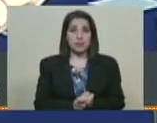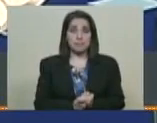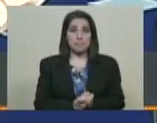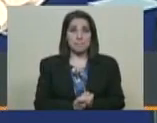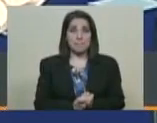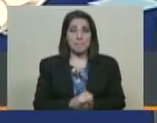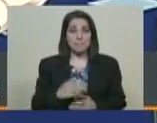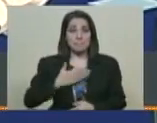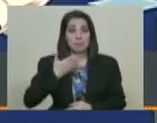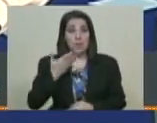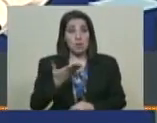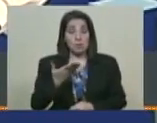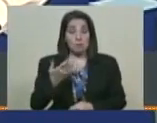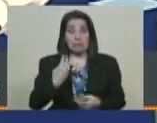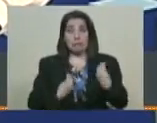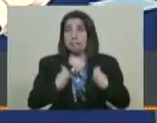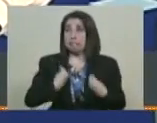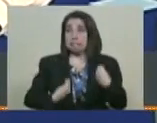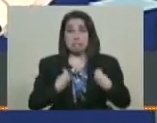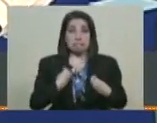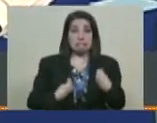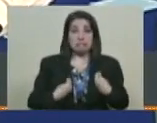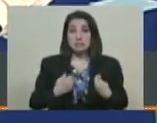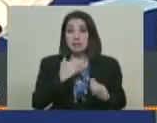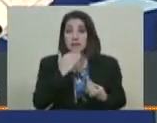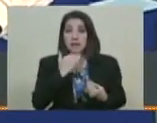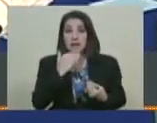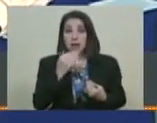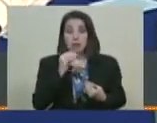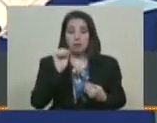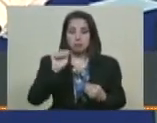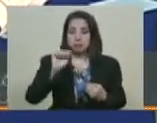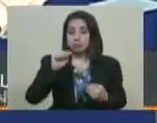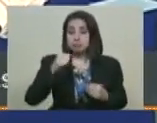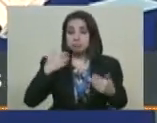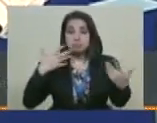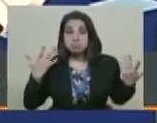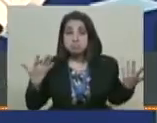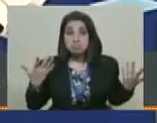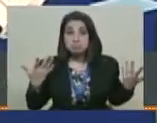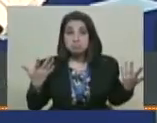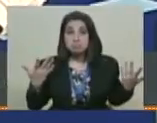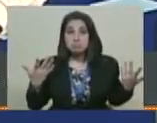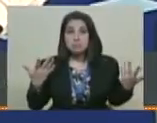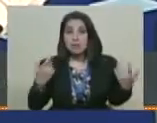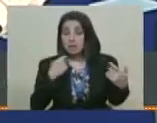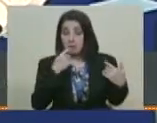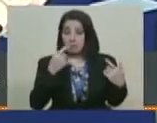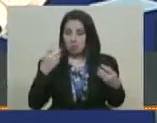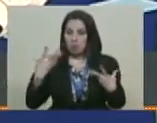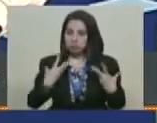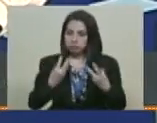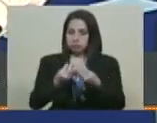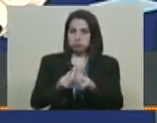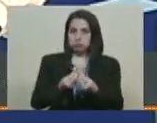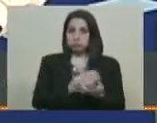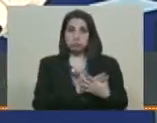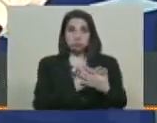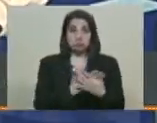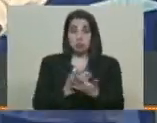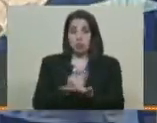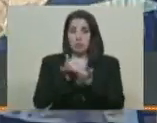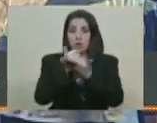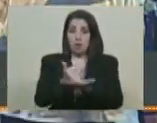puedan estar con alguna angustia, alguna molestia, toquemos la puerta y digamos, aquí venimos nosotros,